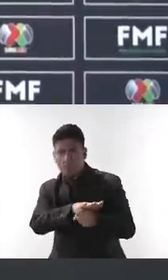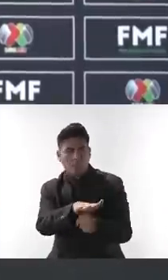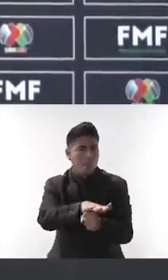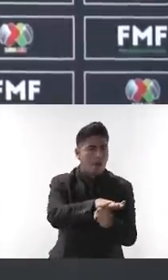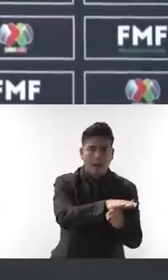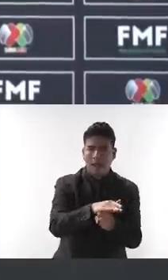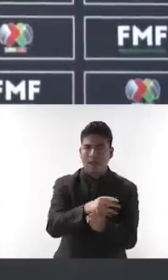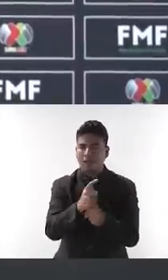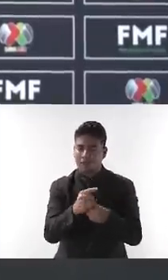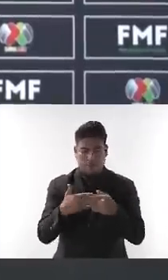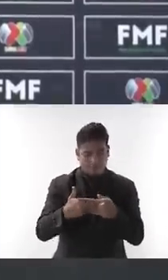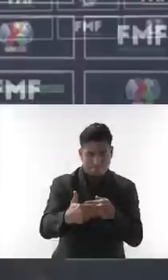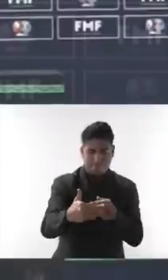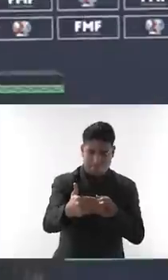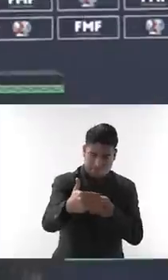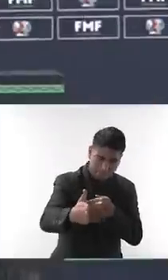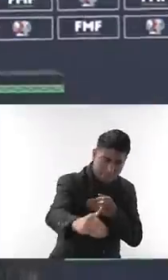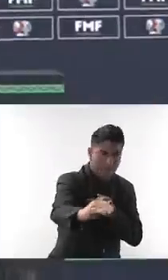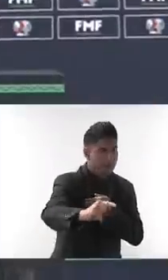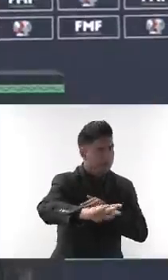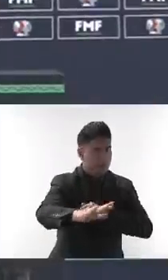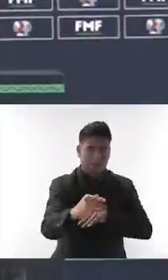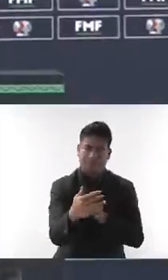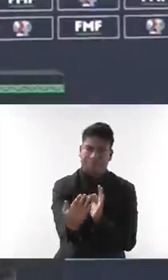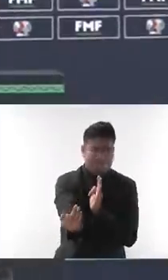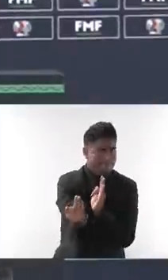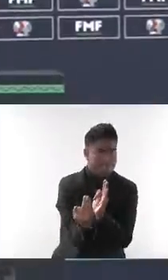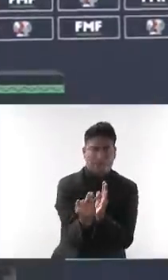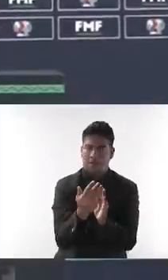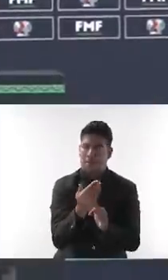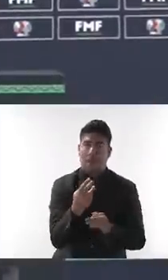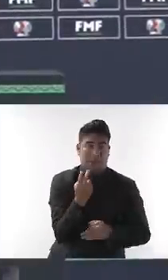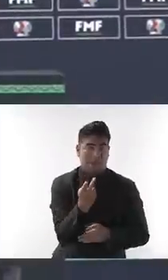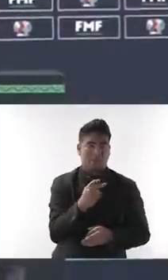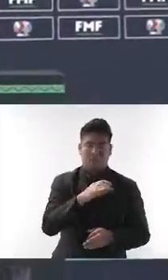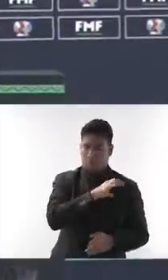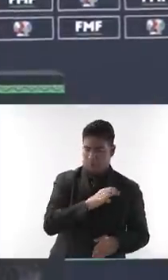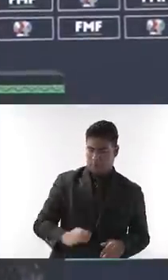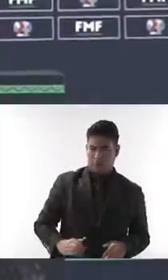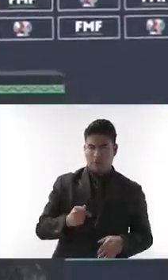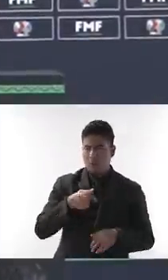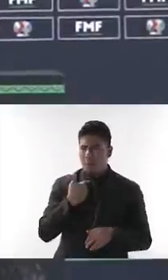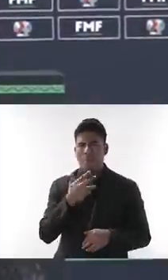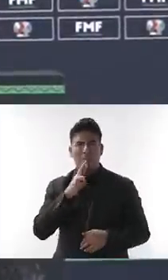candidato. Luis Castillo, de la Octava Sports, por favor.